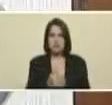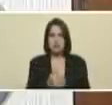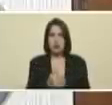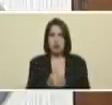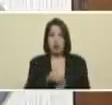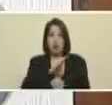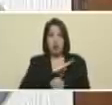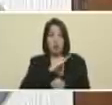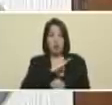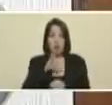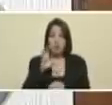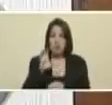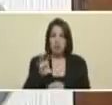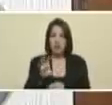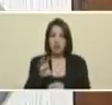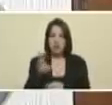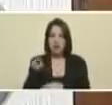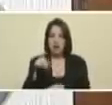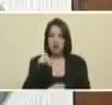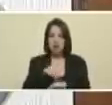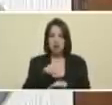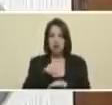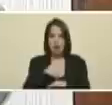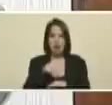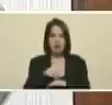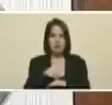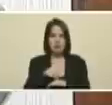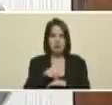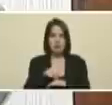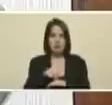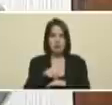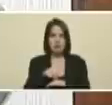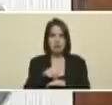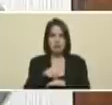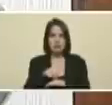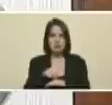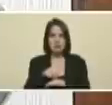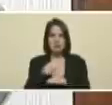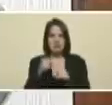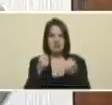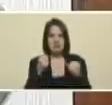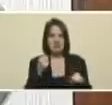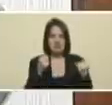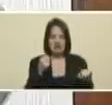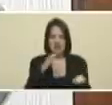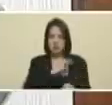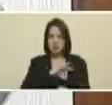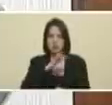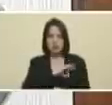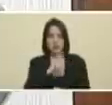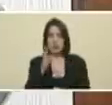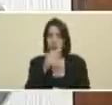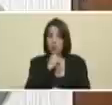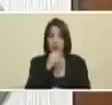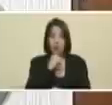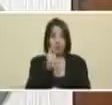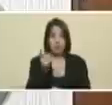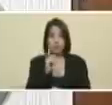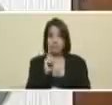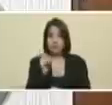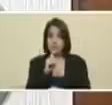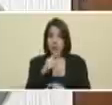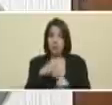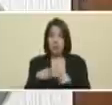patriótica, nacionalista. La Causa R nunca fue una opción de izquierda ni socialista, pero siempre